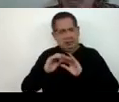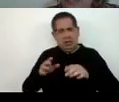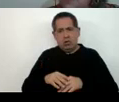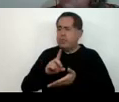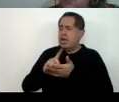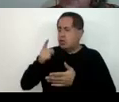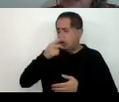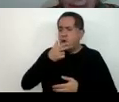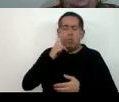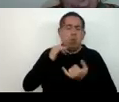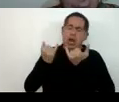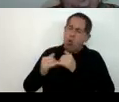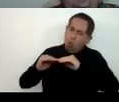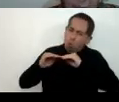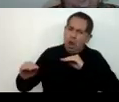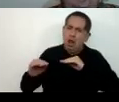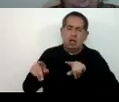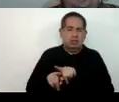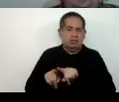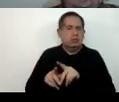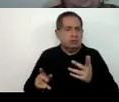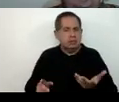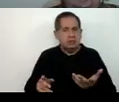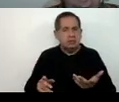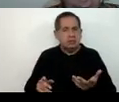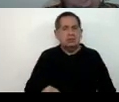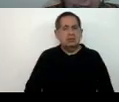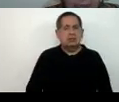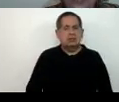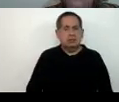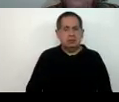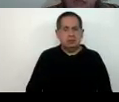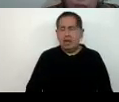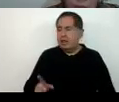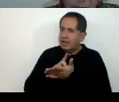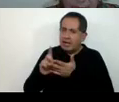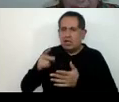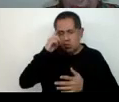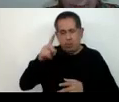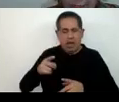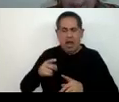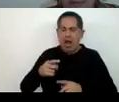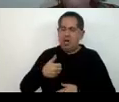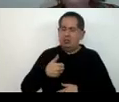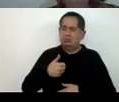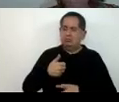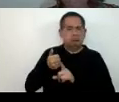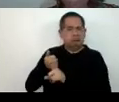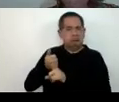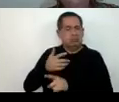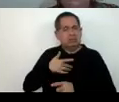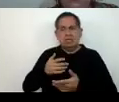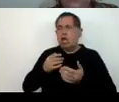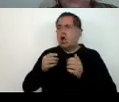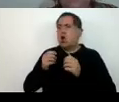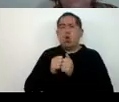igualdad entre mujeres y hombres, el derecho a la autonomía, a la integridad y a una vida libre